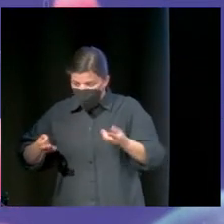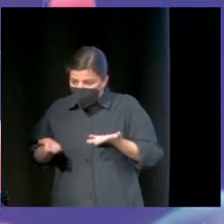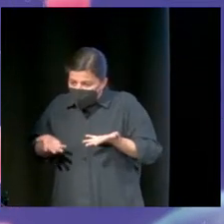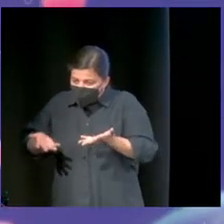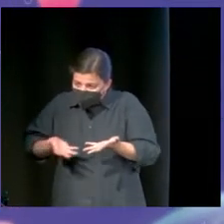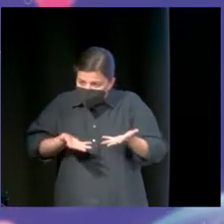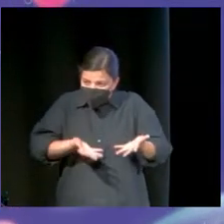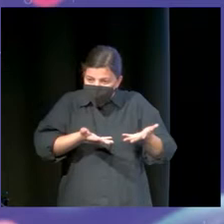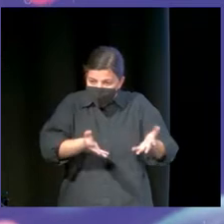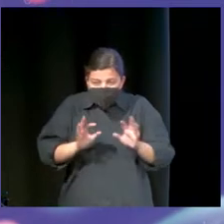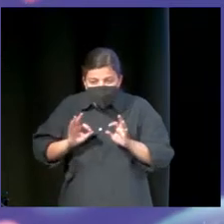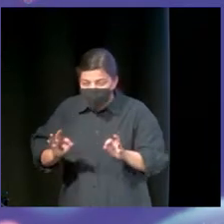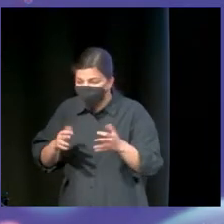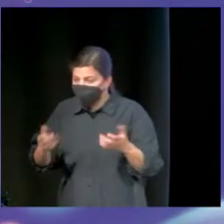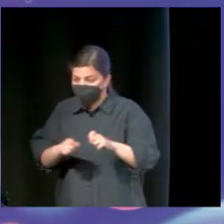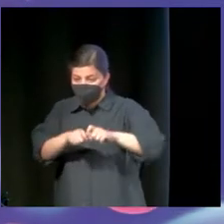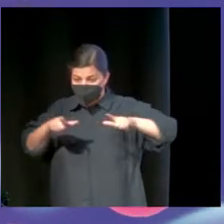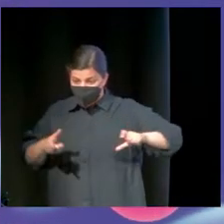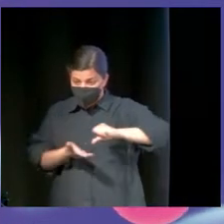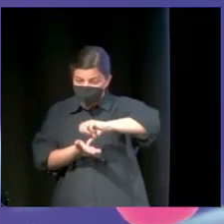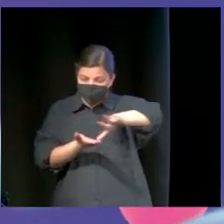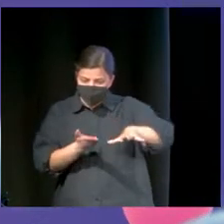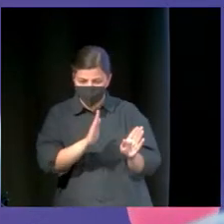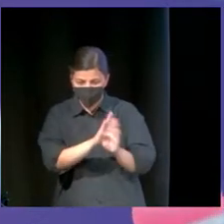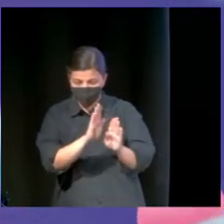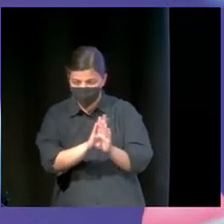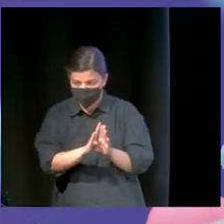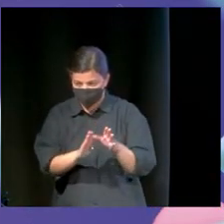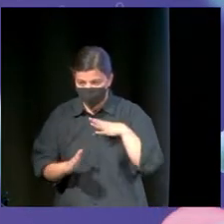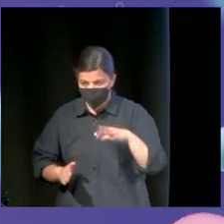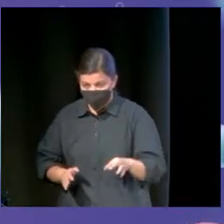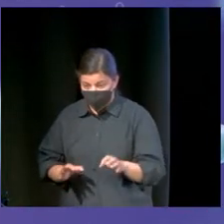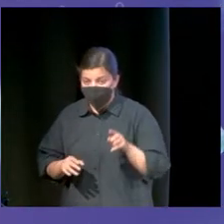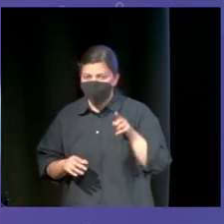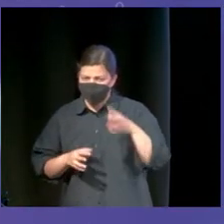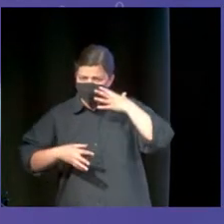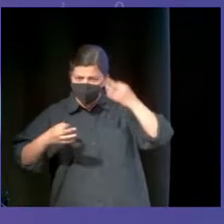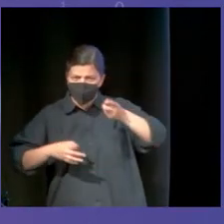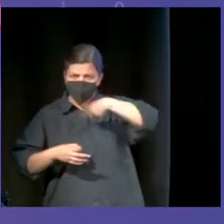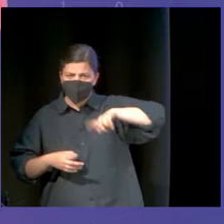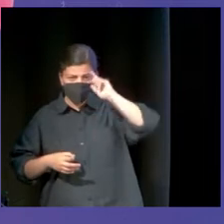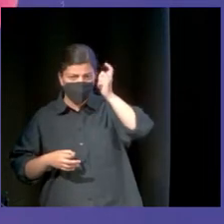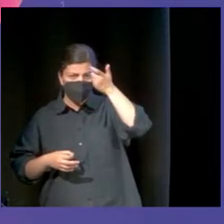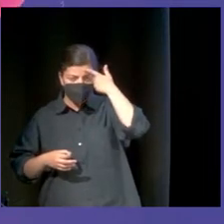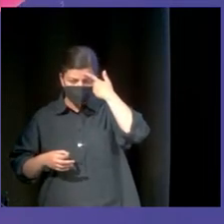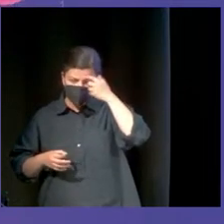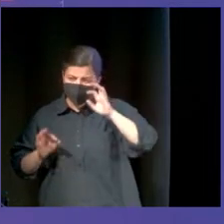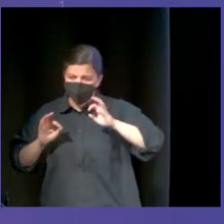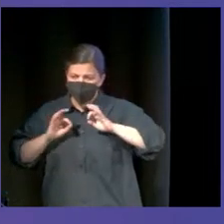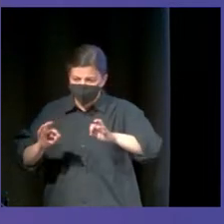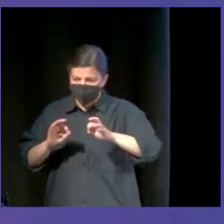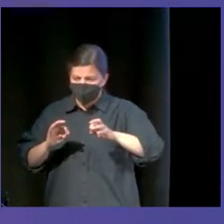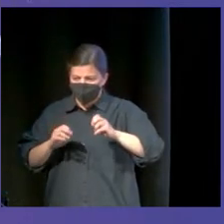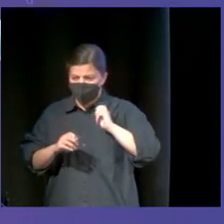para mantener las plataformas descentralizadas aquí seguro que conocéis el concepto de los mineros los